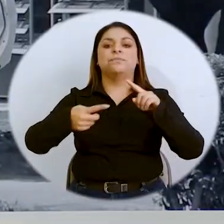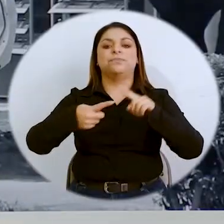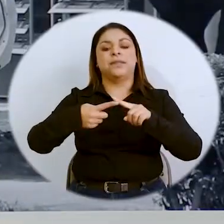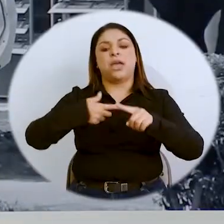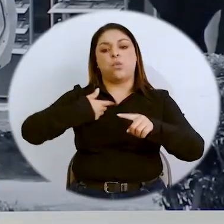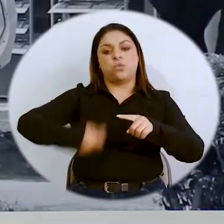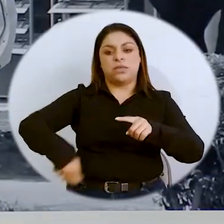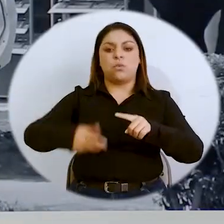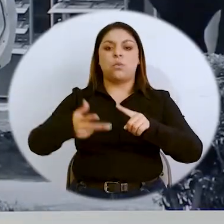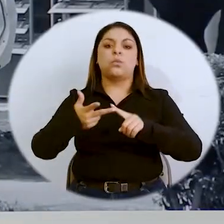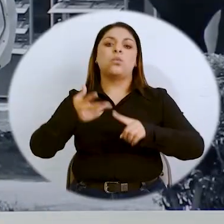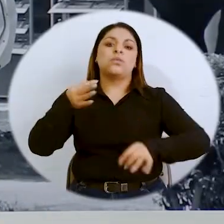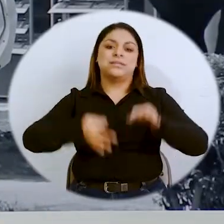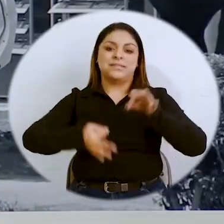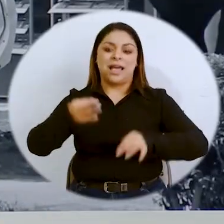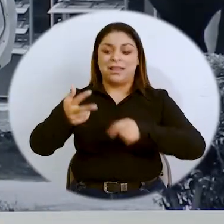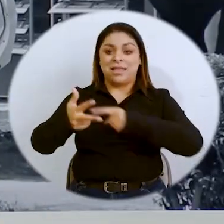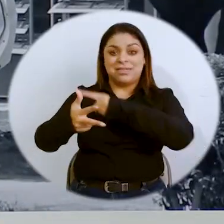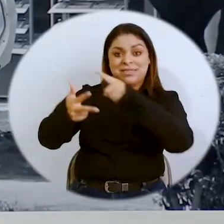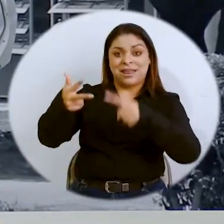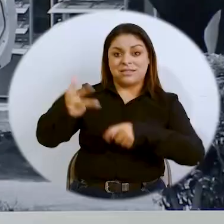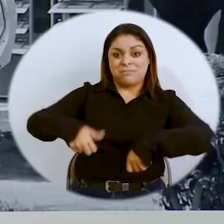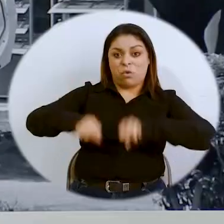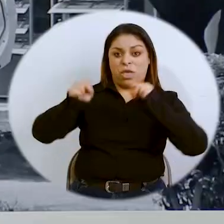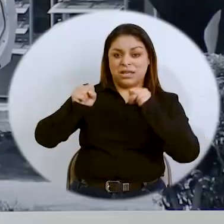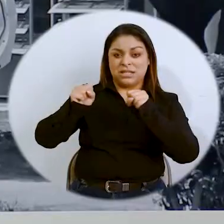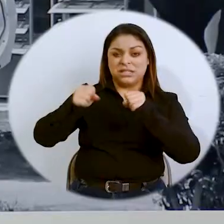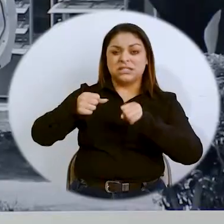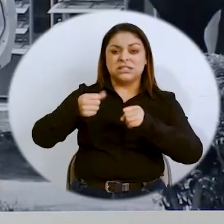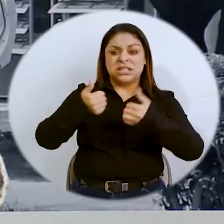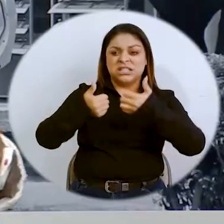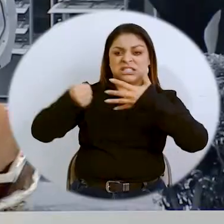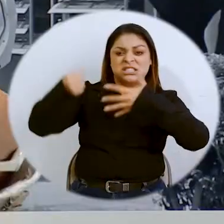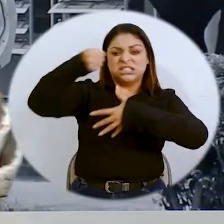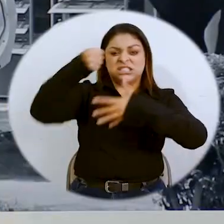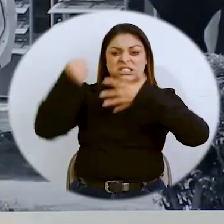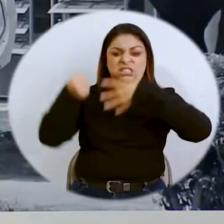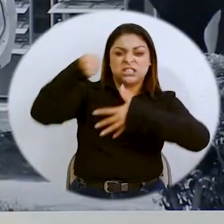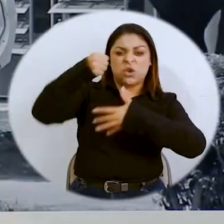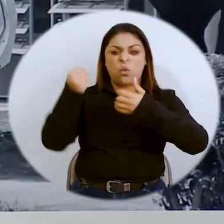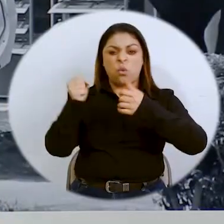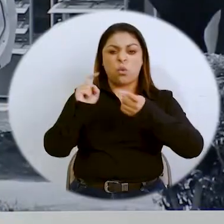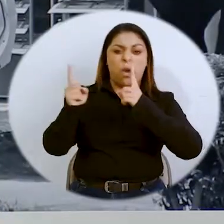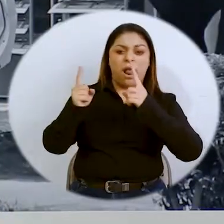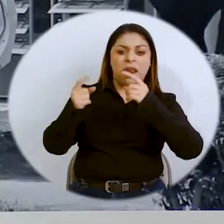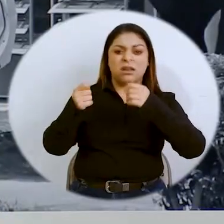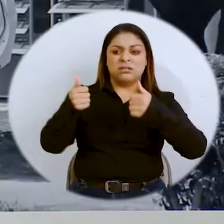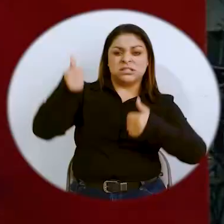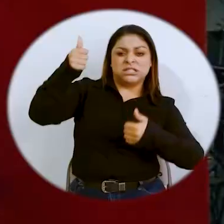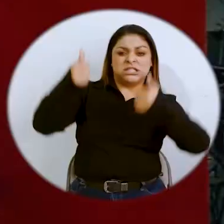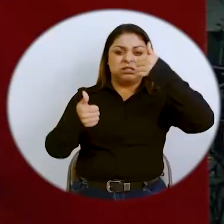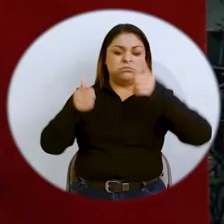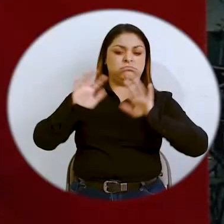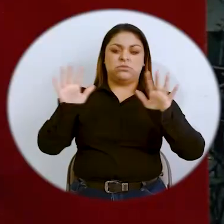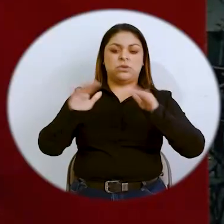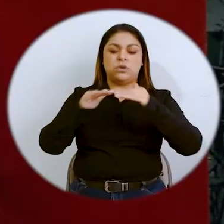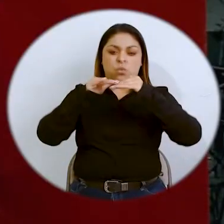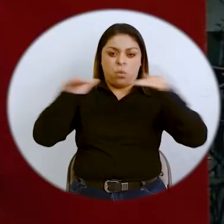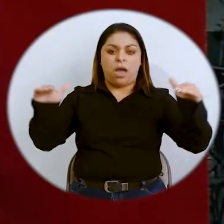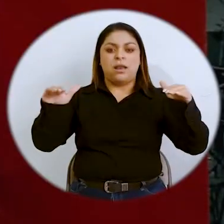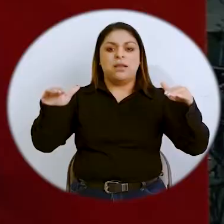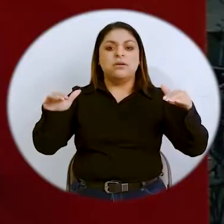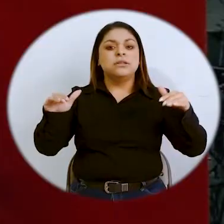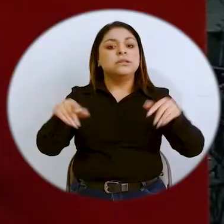judicial. Ninguno de ellos tiene más poder que el otro, y es un sistema diseñado para la cooperación. Si hay cooperación entre